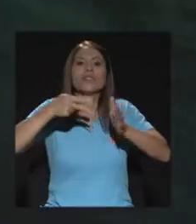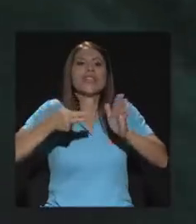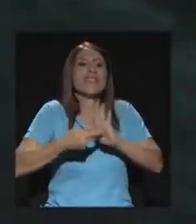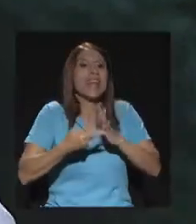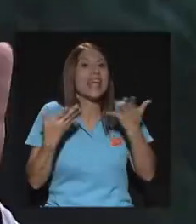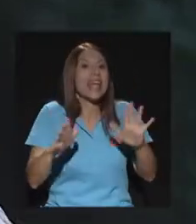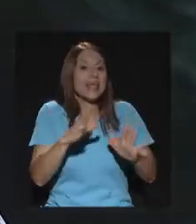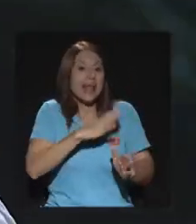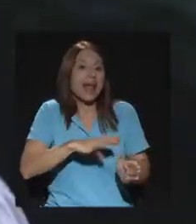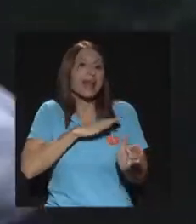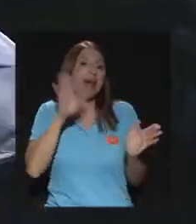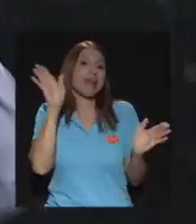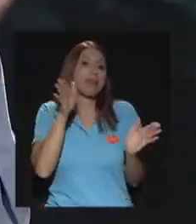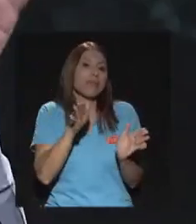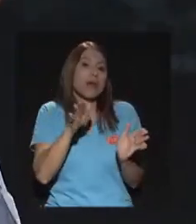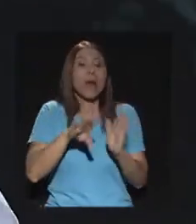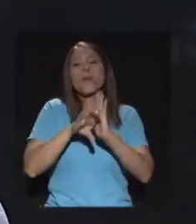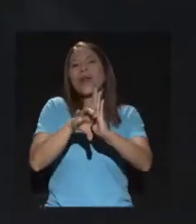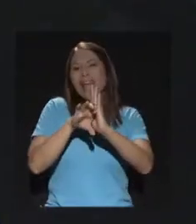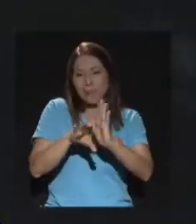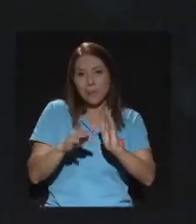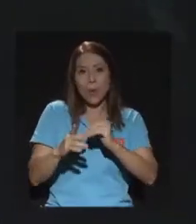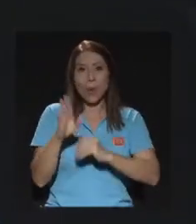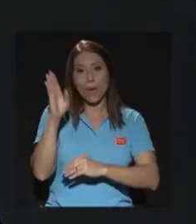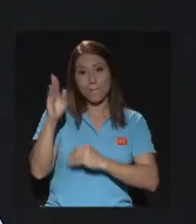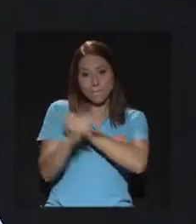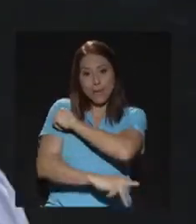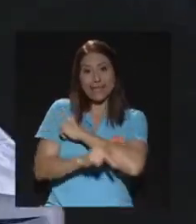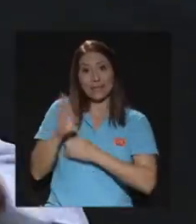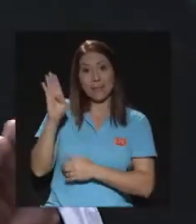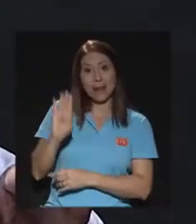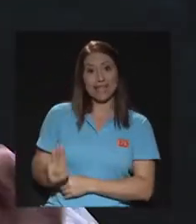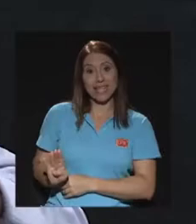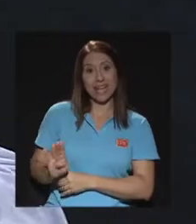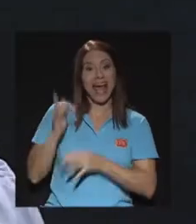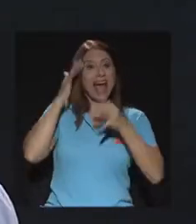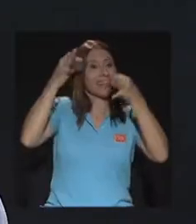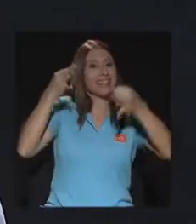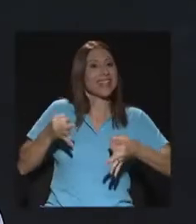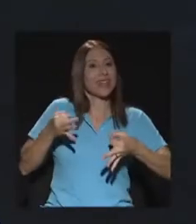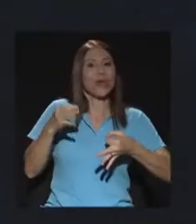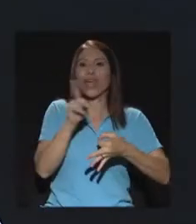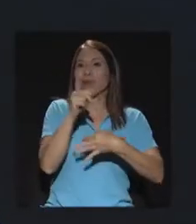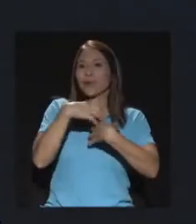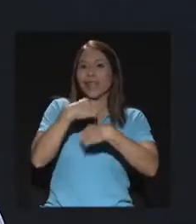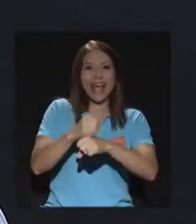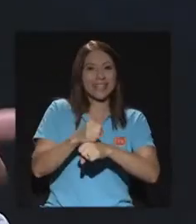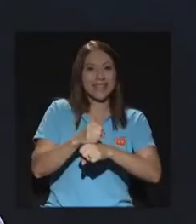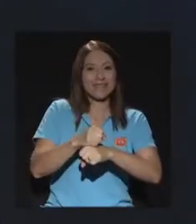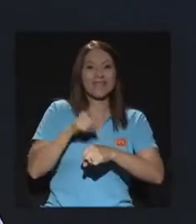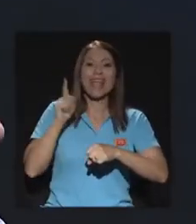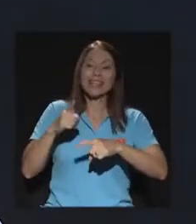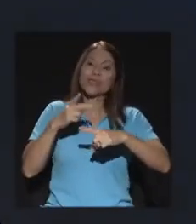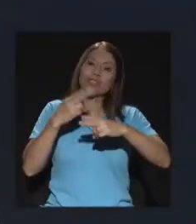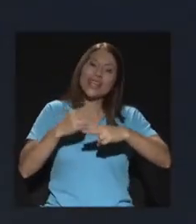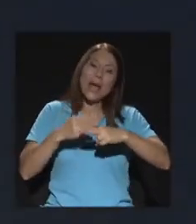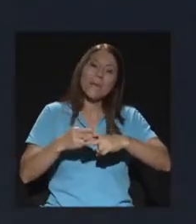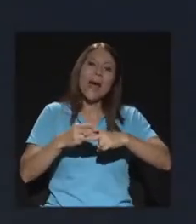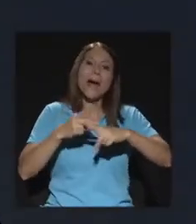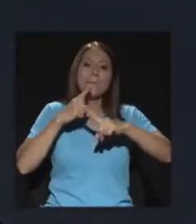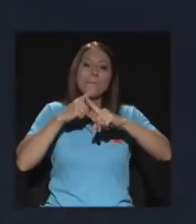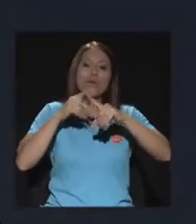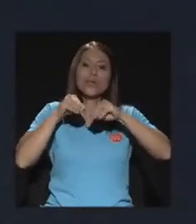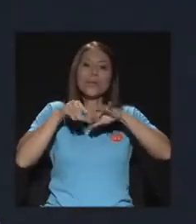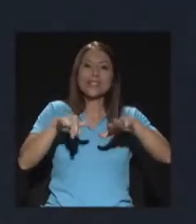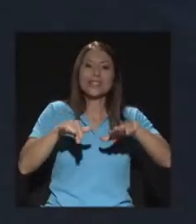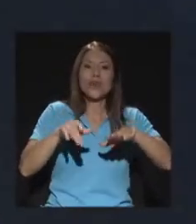la calidad. Países, por ejemplo, solo para dar ejemplo, Brasil, han decidido que no se hace, eso se llama multiplexación, es un tema técnico que